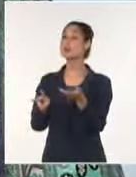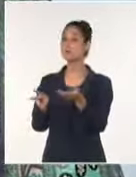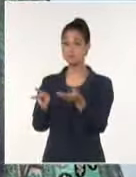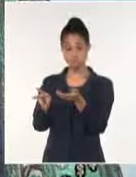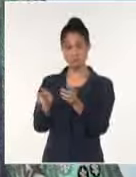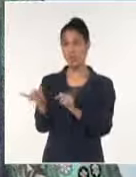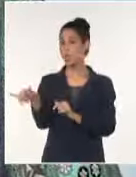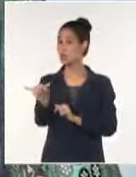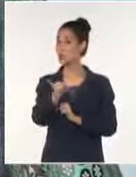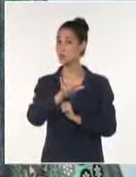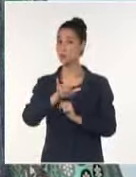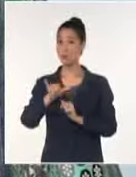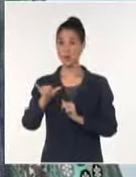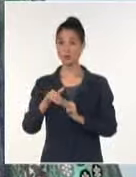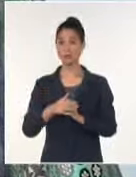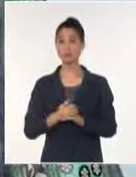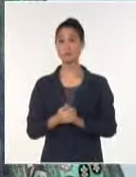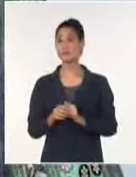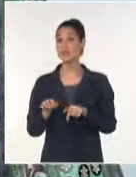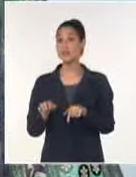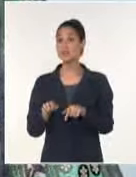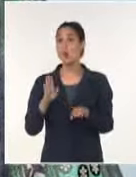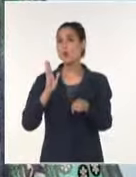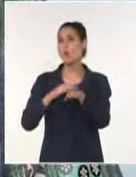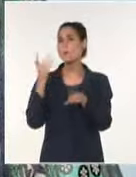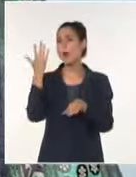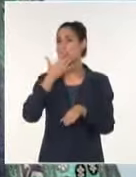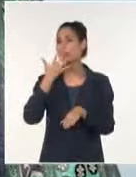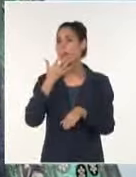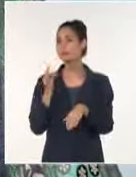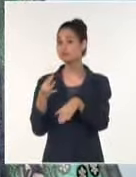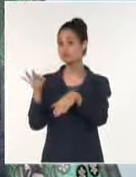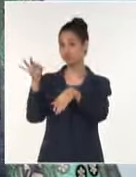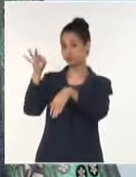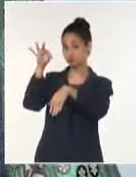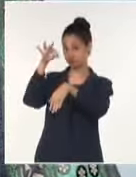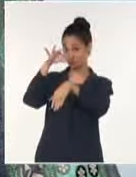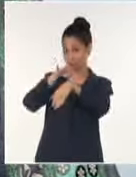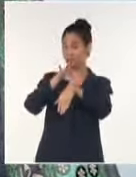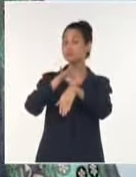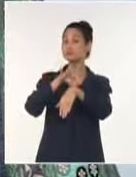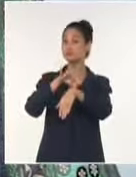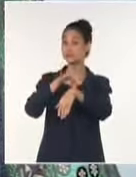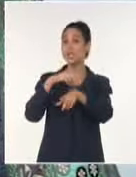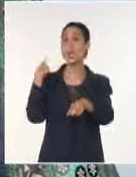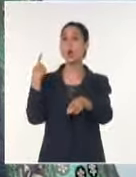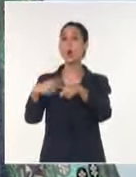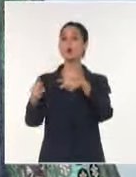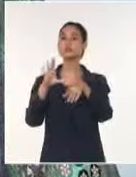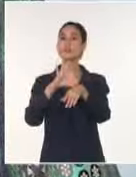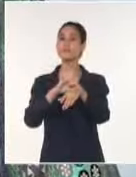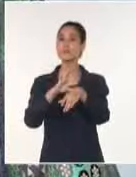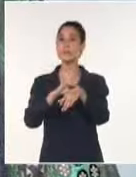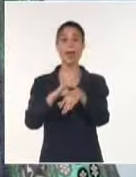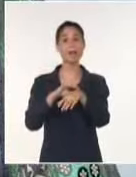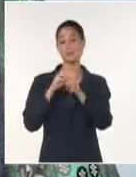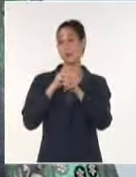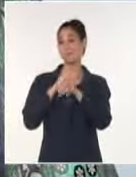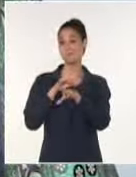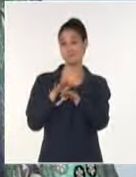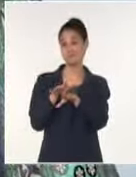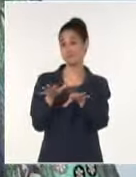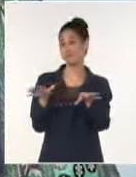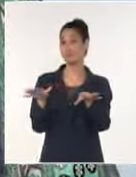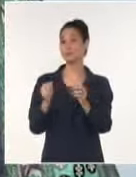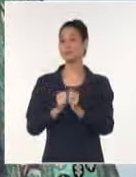ser objeto de la picada del mosquito. En el caso particular del dengue, esta es una enfermedad endémica, siempre lo explico. ¿Qué